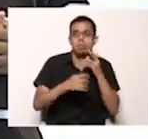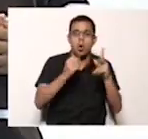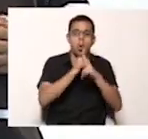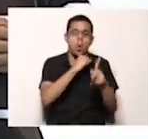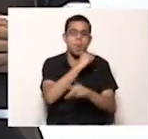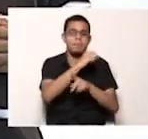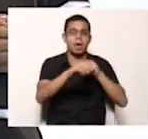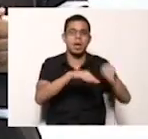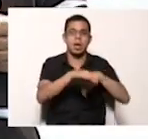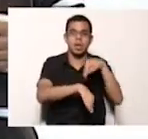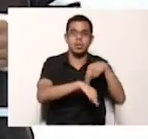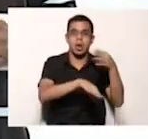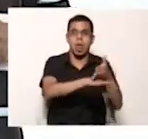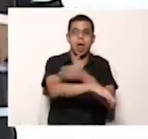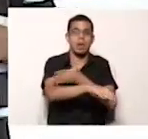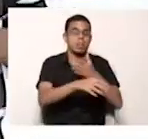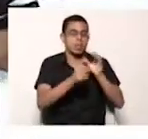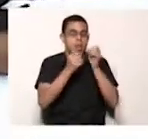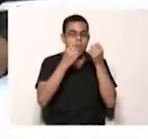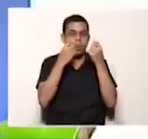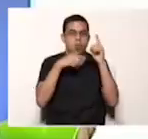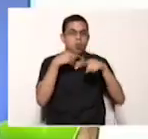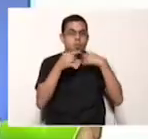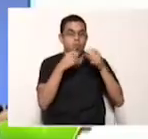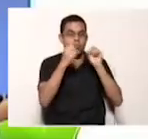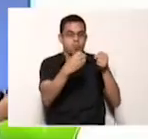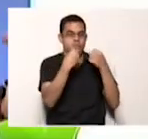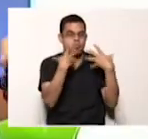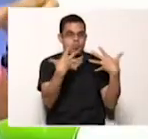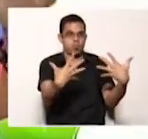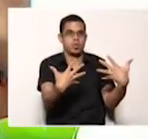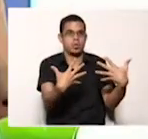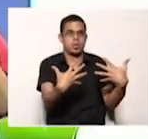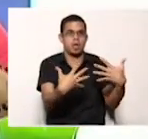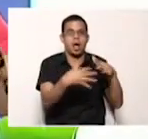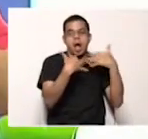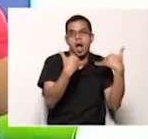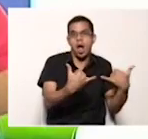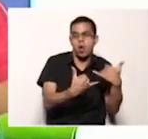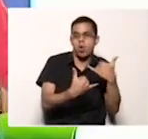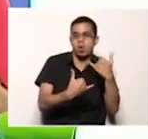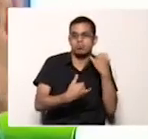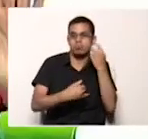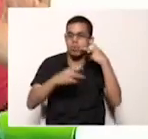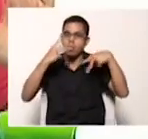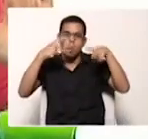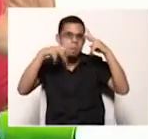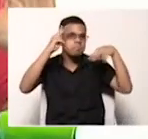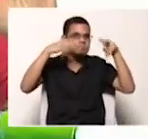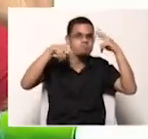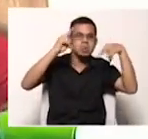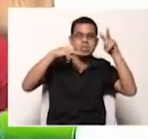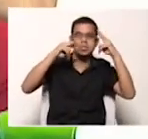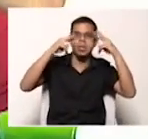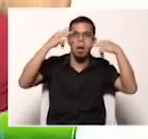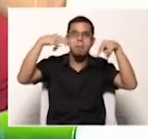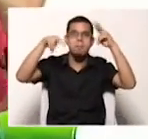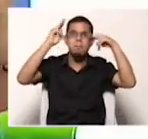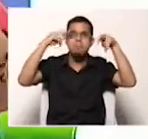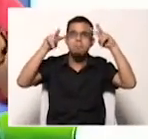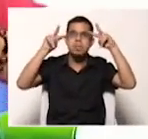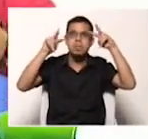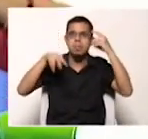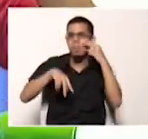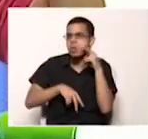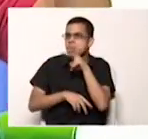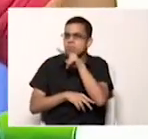bien, tan coloridos y bellos que son es nuestra naturaleza. Y cuando vemos, nos paseamos por lo menos por diferentes